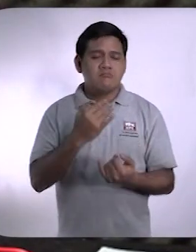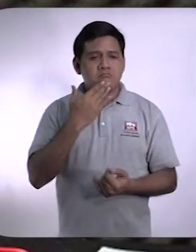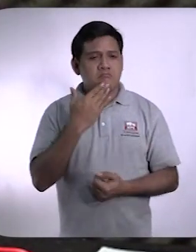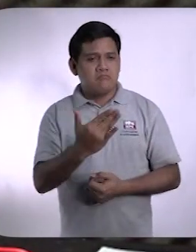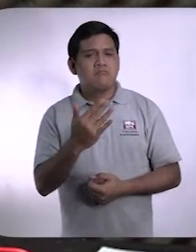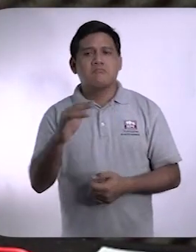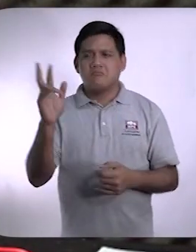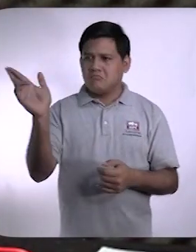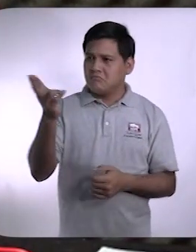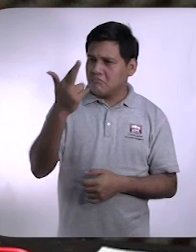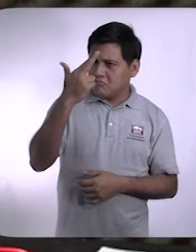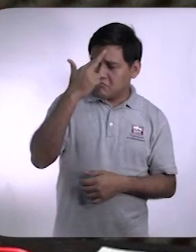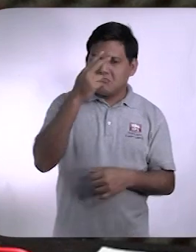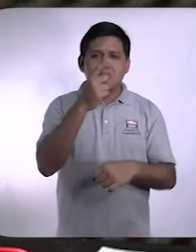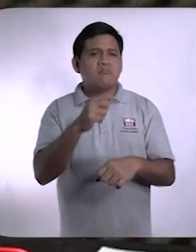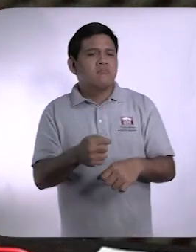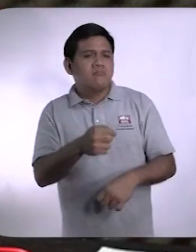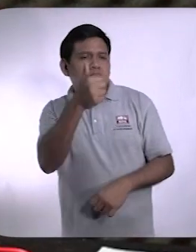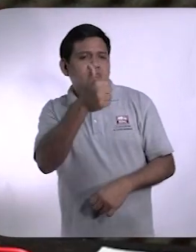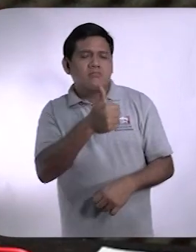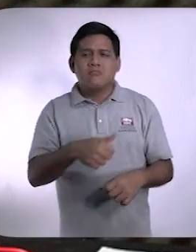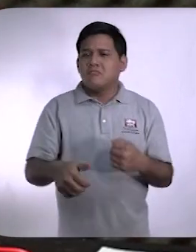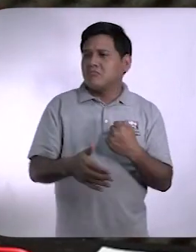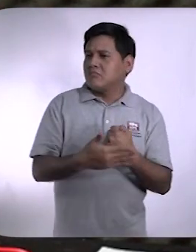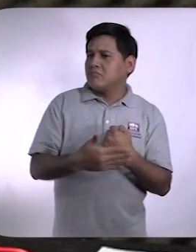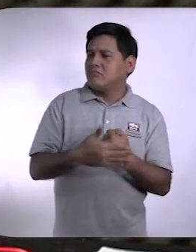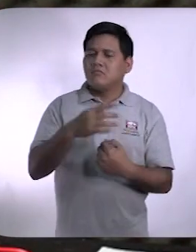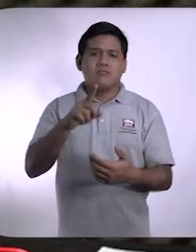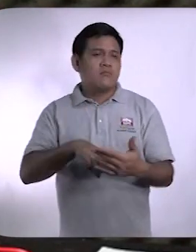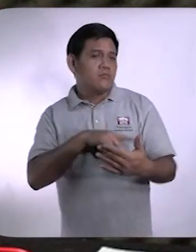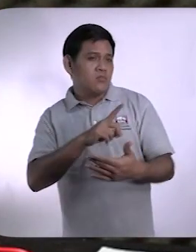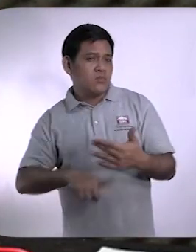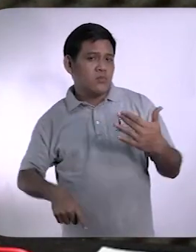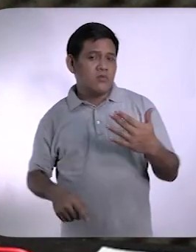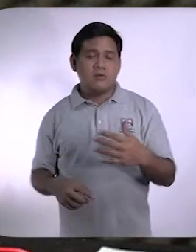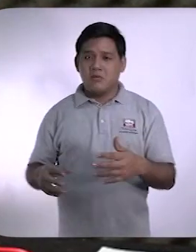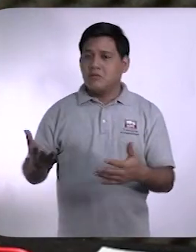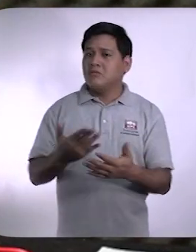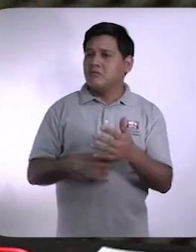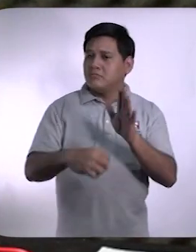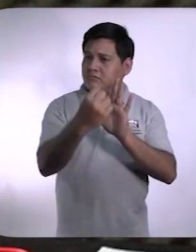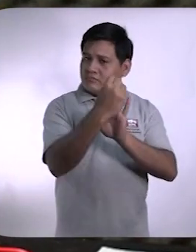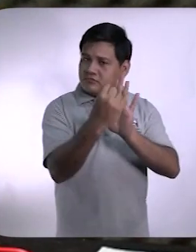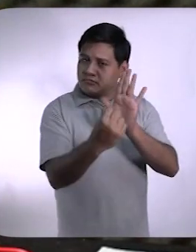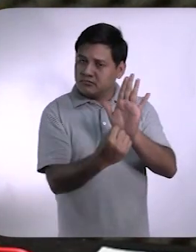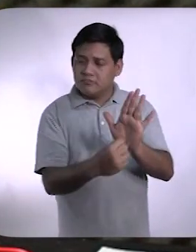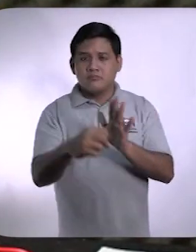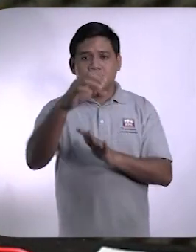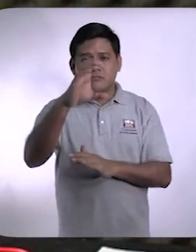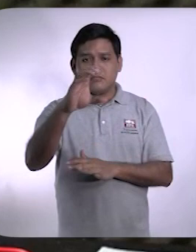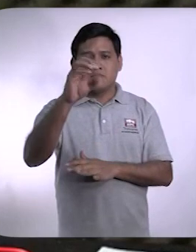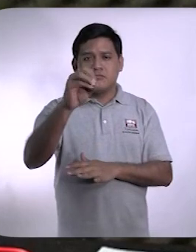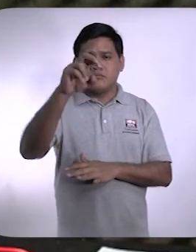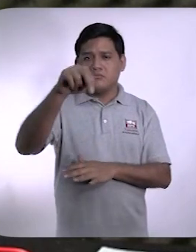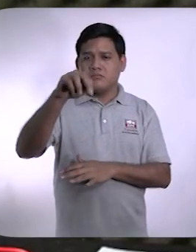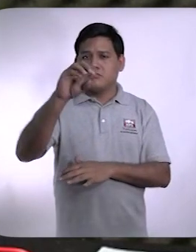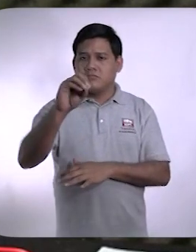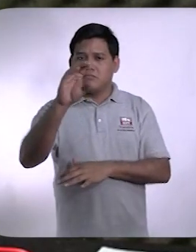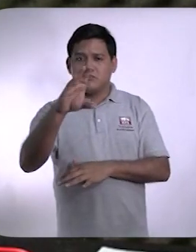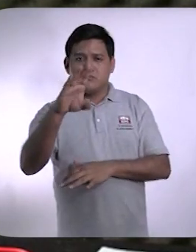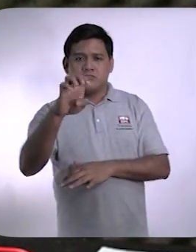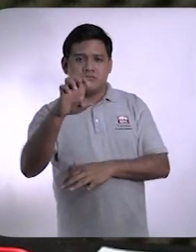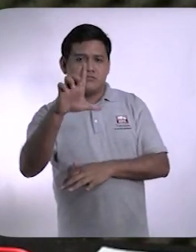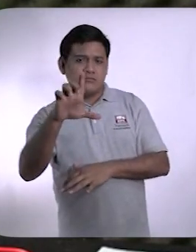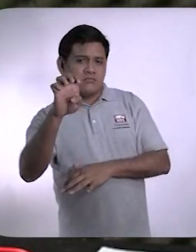momento de recordar que por primera vez en este proceso electoral se implementó el sistema Conóceles. Ahí están